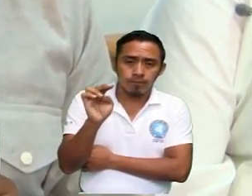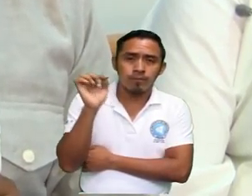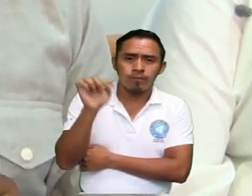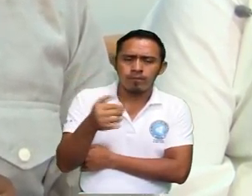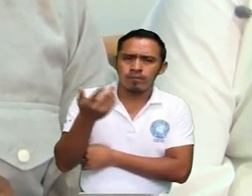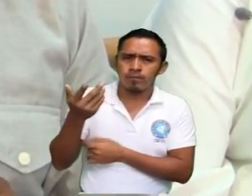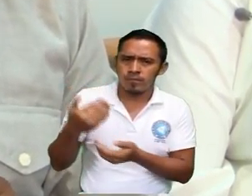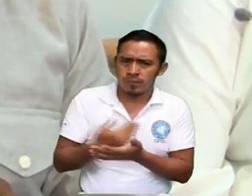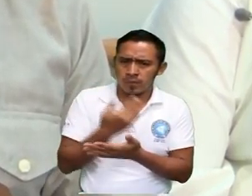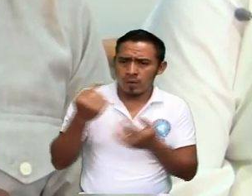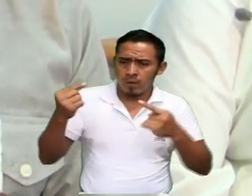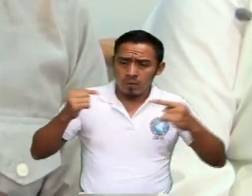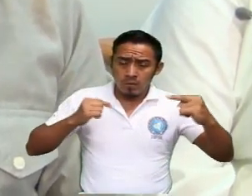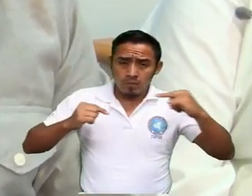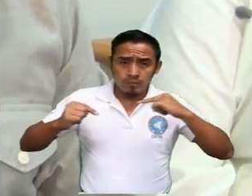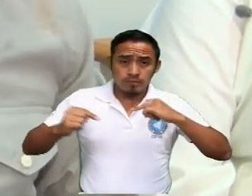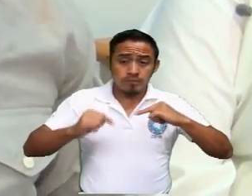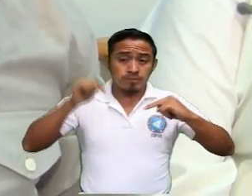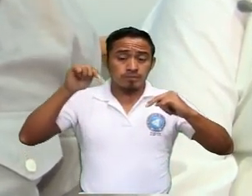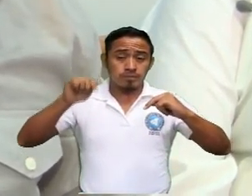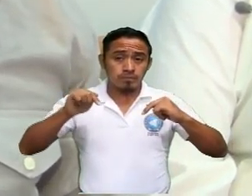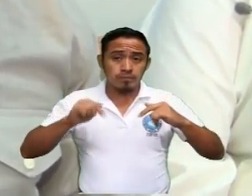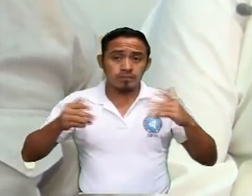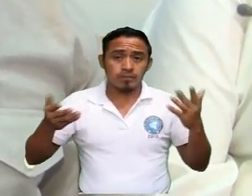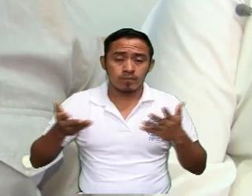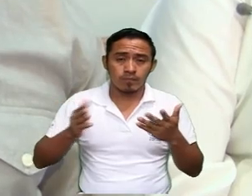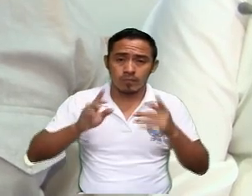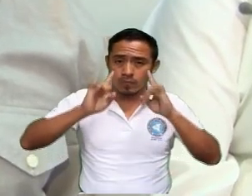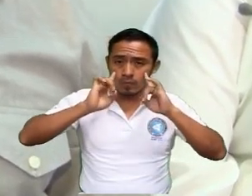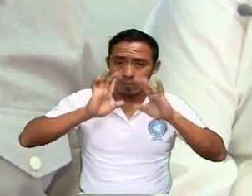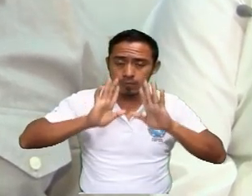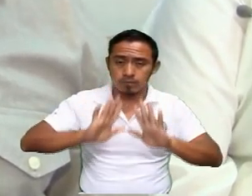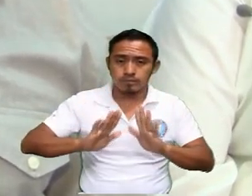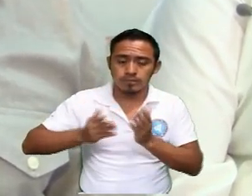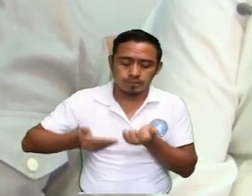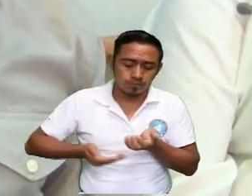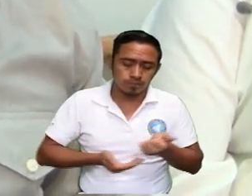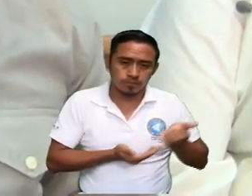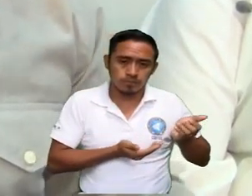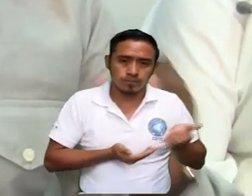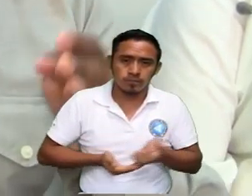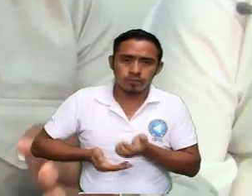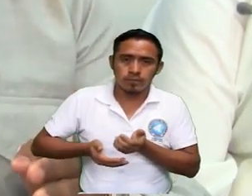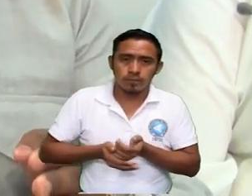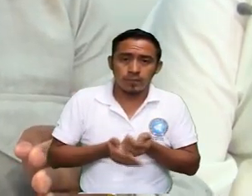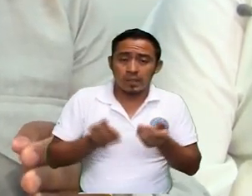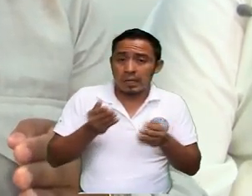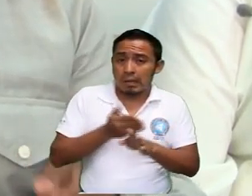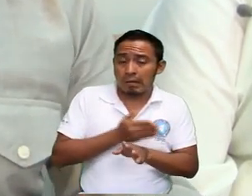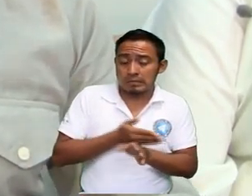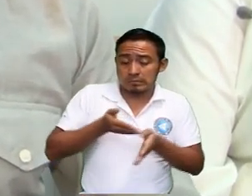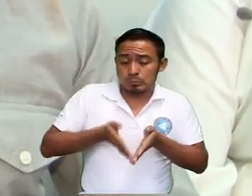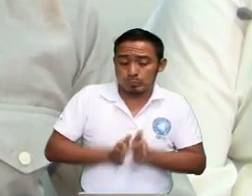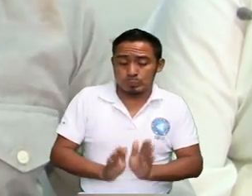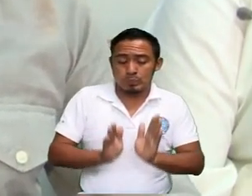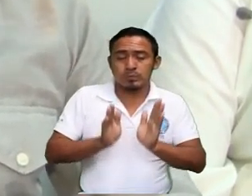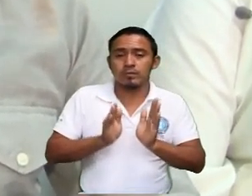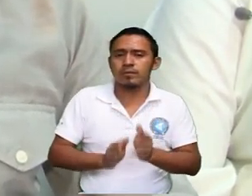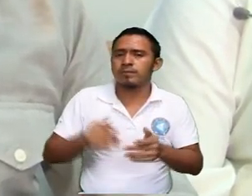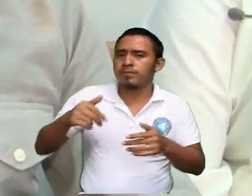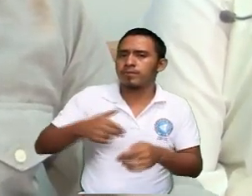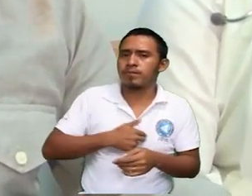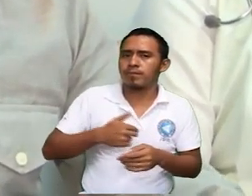los galenos de esta unidad de salud para el cuidado de los bebés prematuros. El Hospital Berta Calderón